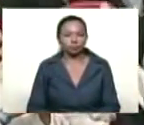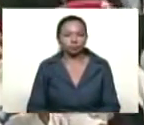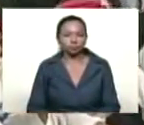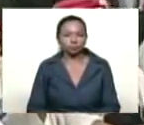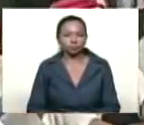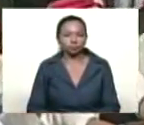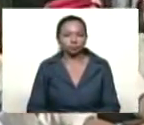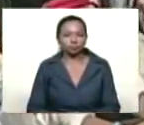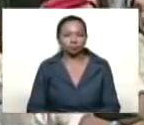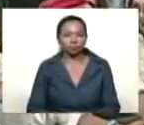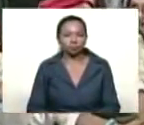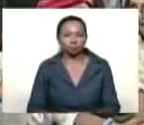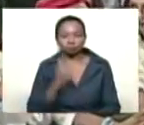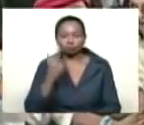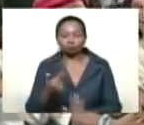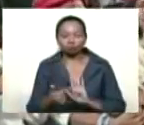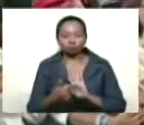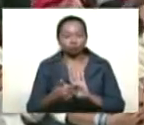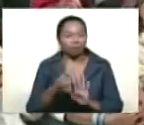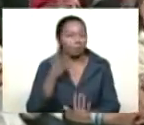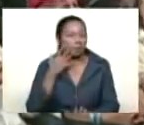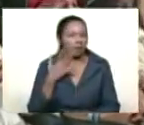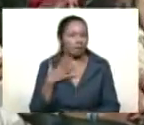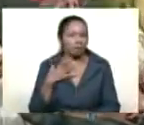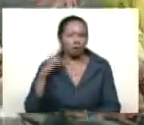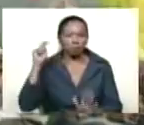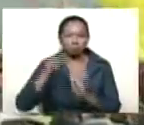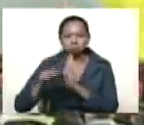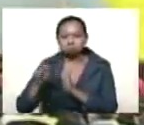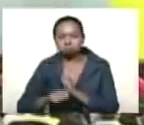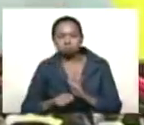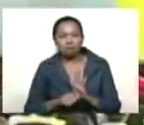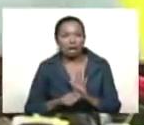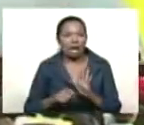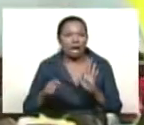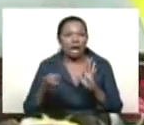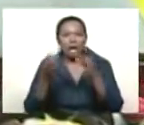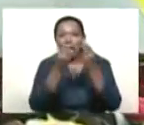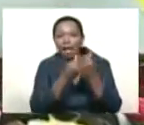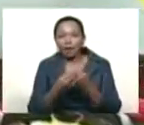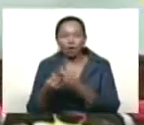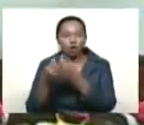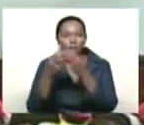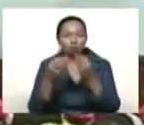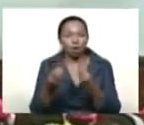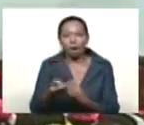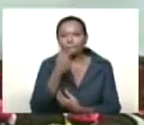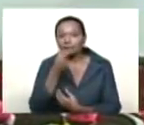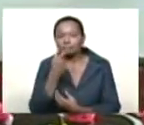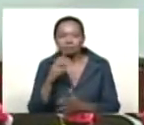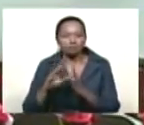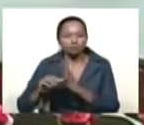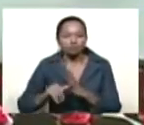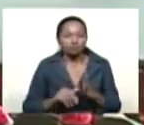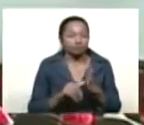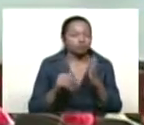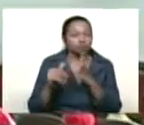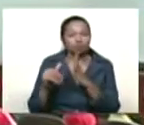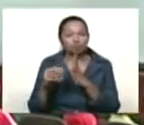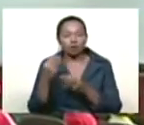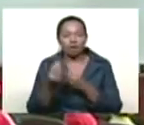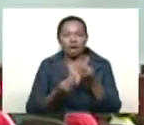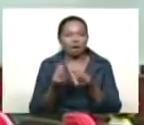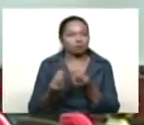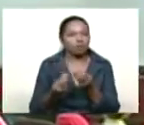para enfrentar, por ejemplo, el bloqueo económico y el sabotaje a las medicinas que hace el